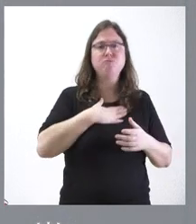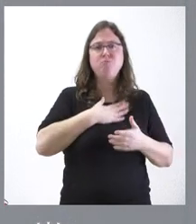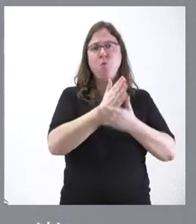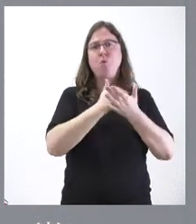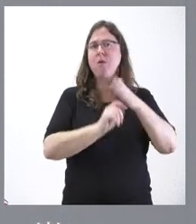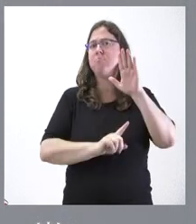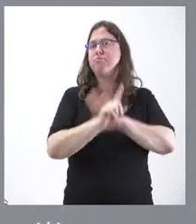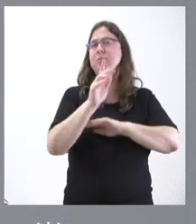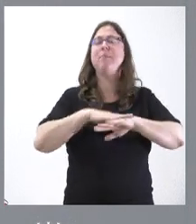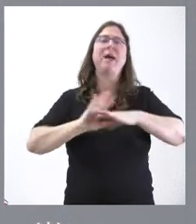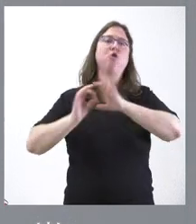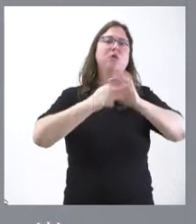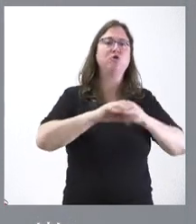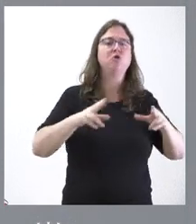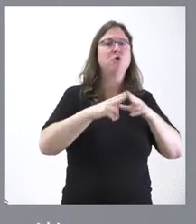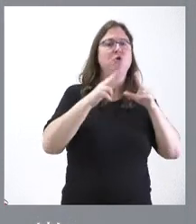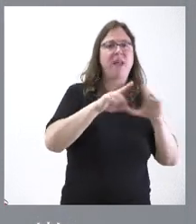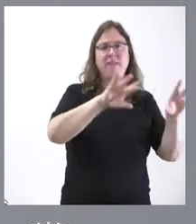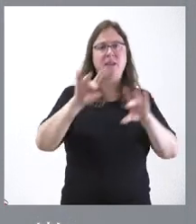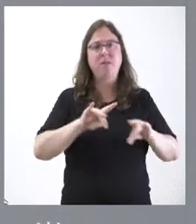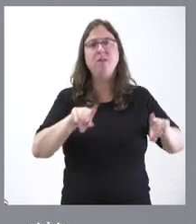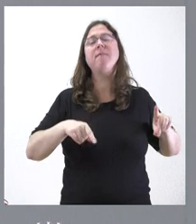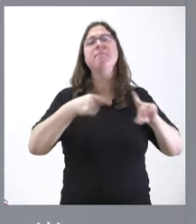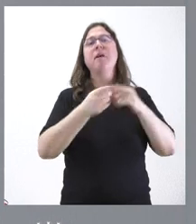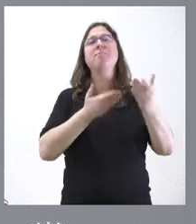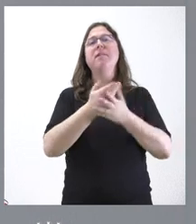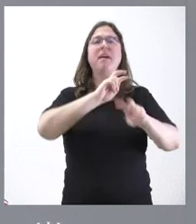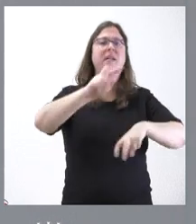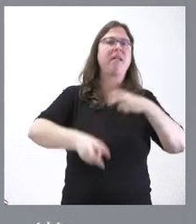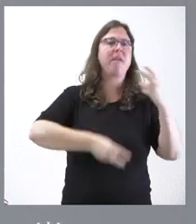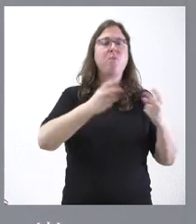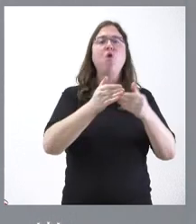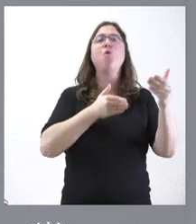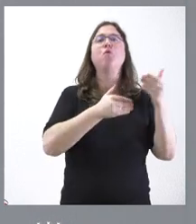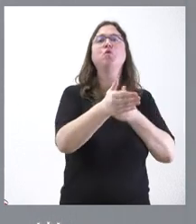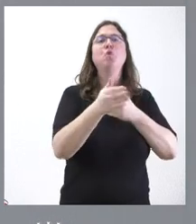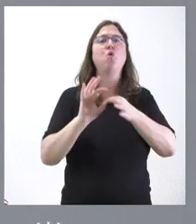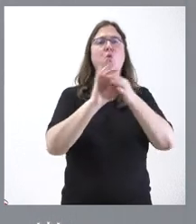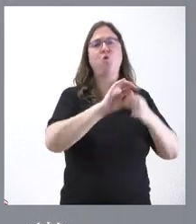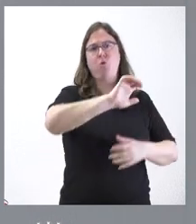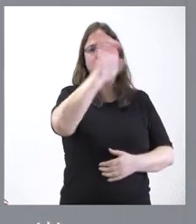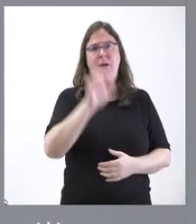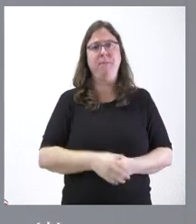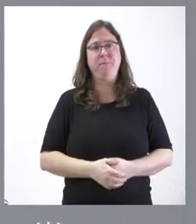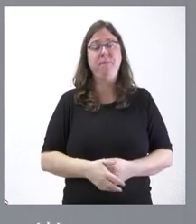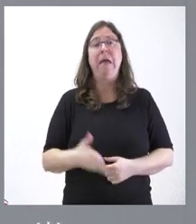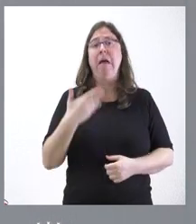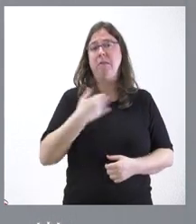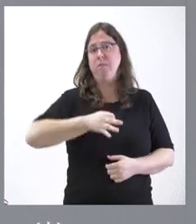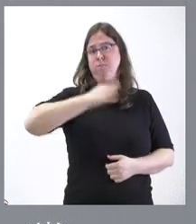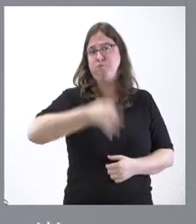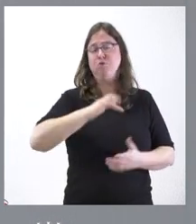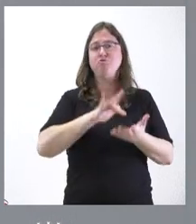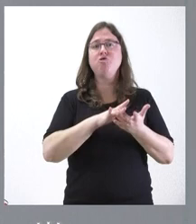avanza hacia la cohesión social la cohesión territorial y planteamientos de reformas de lo que es el futuro de la Unión Europea ayer la verdad es que tuvimos ya un primer